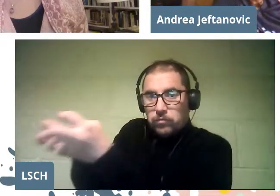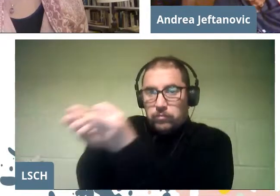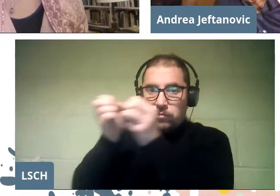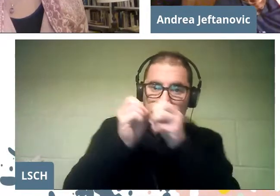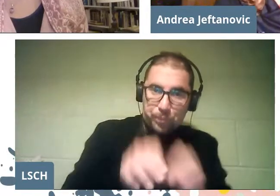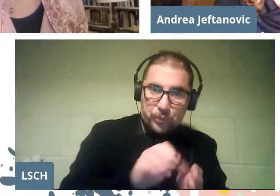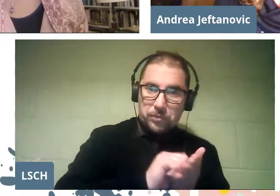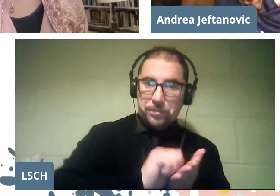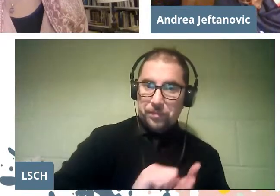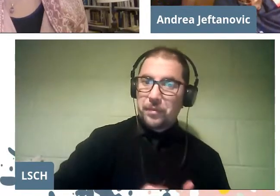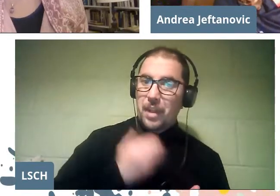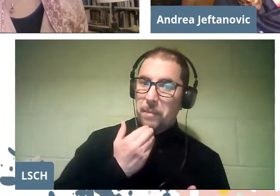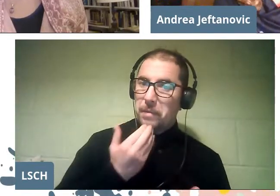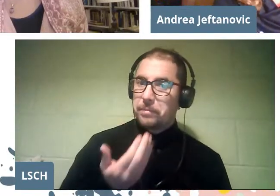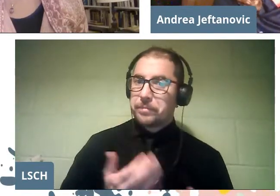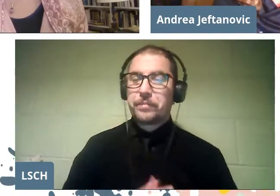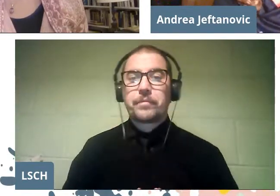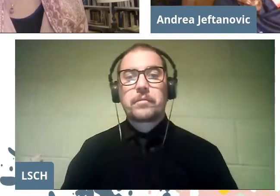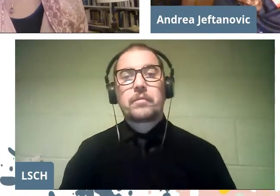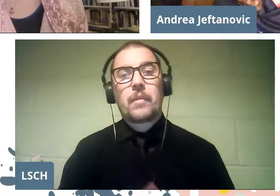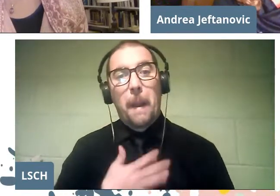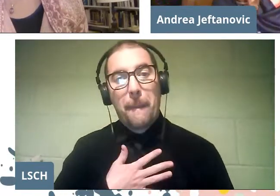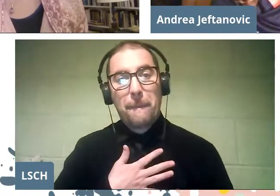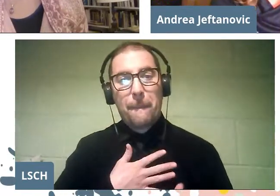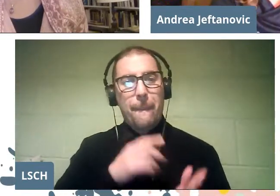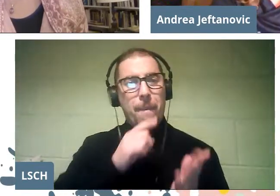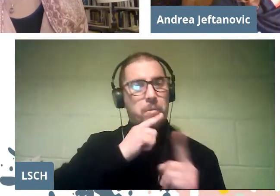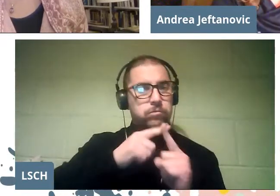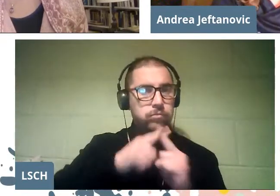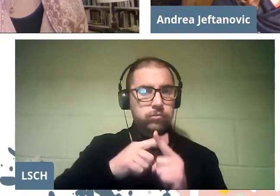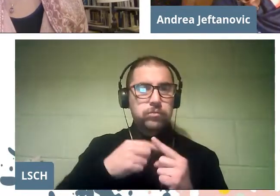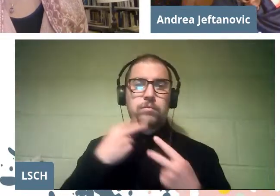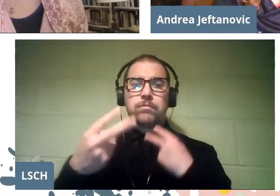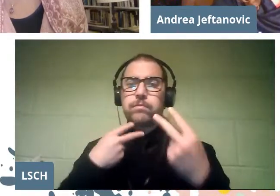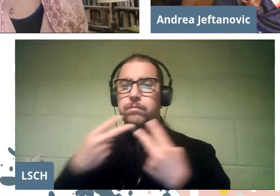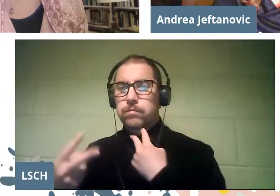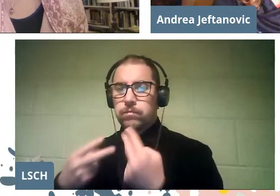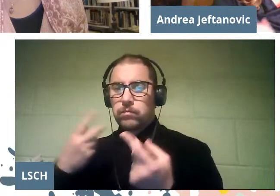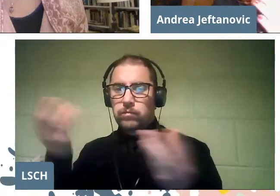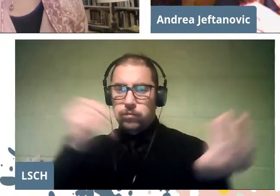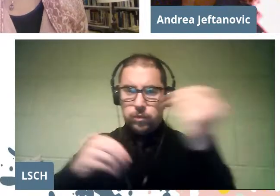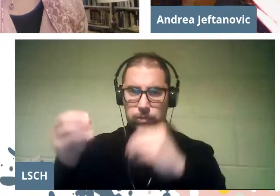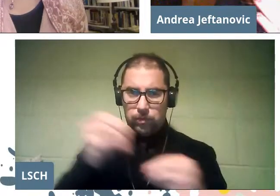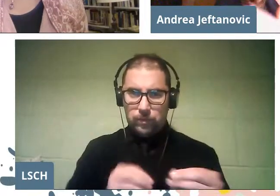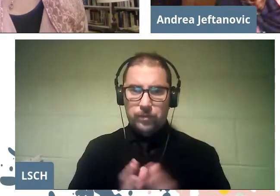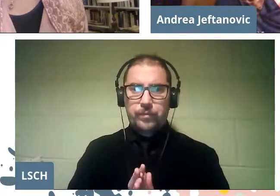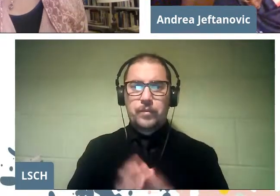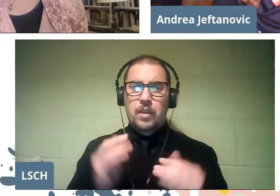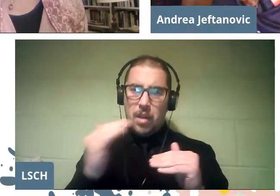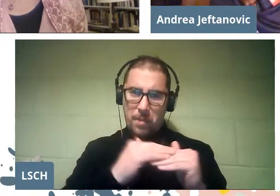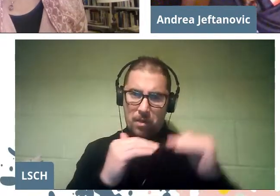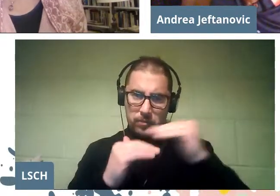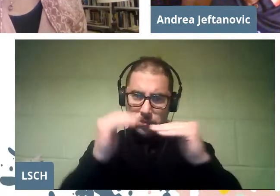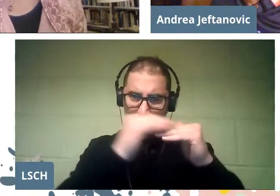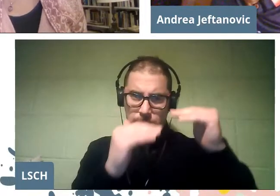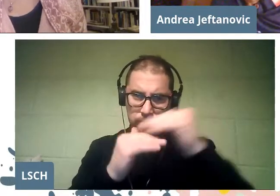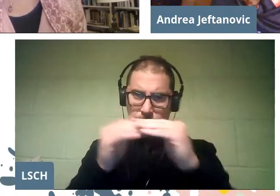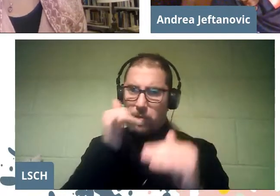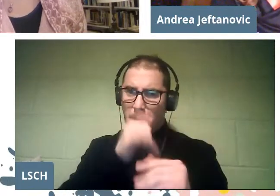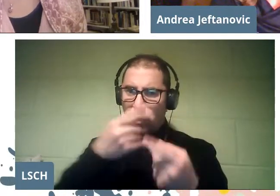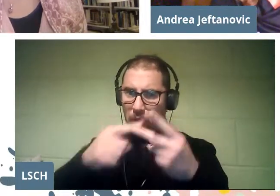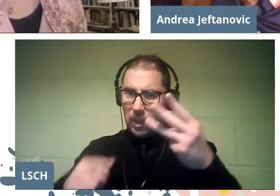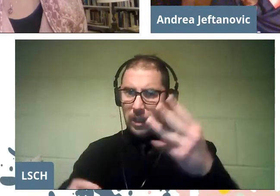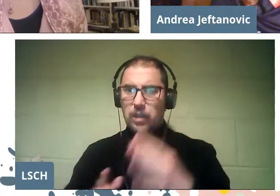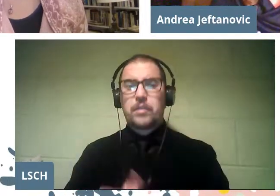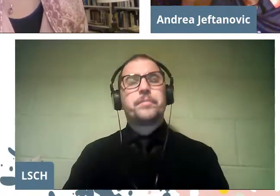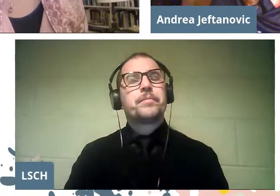y en ese sentido, para mí tiene una textualidad polifónica, y de muchas capas y de muchos momentos distintos,